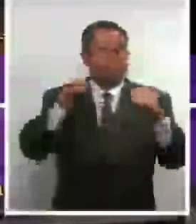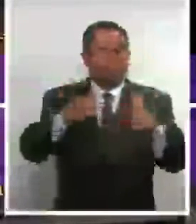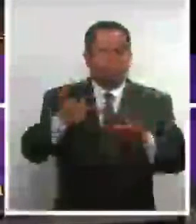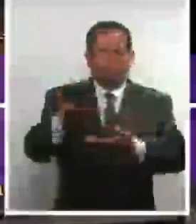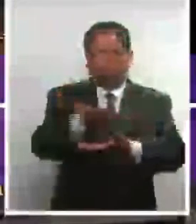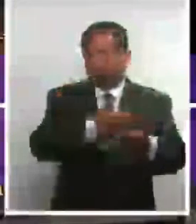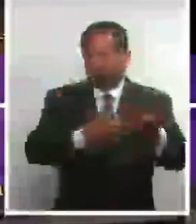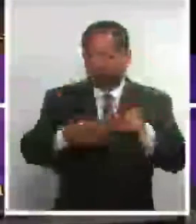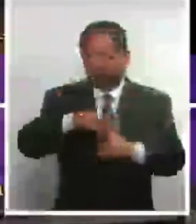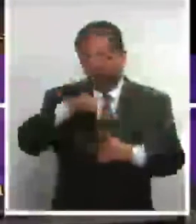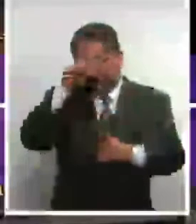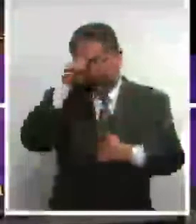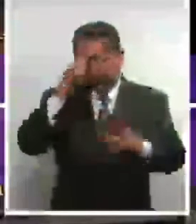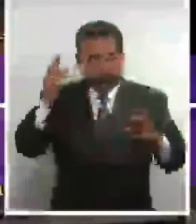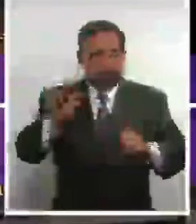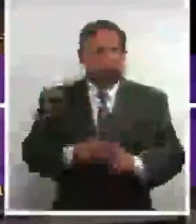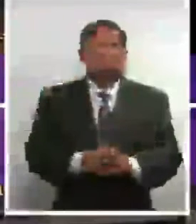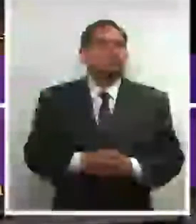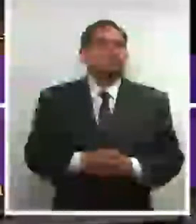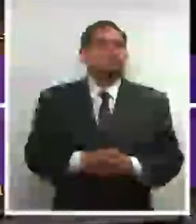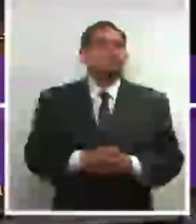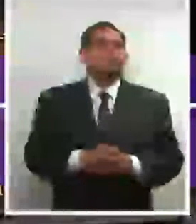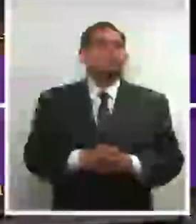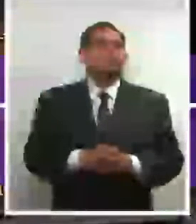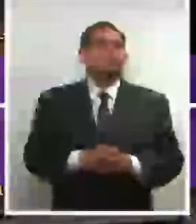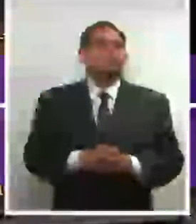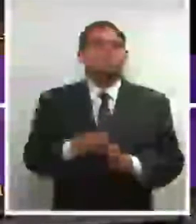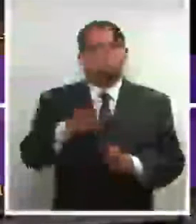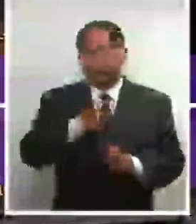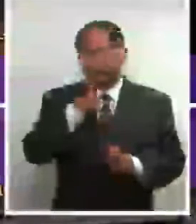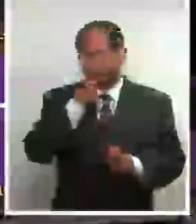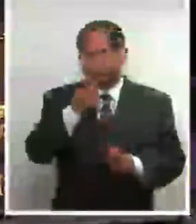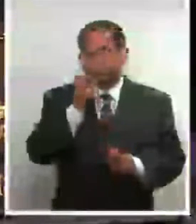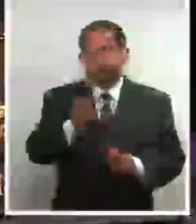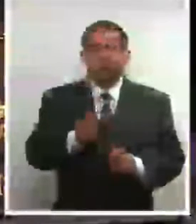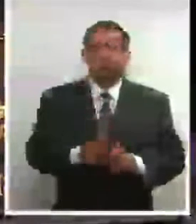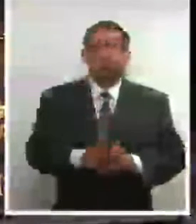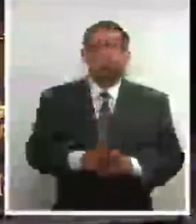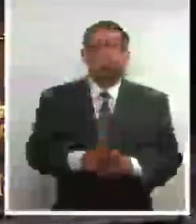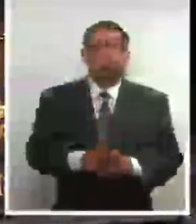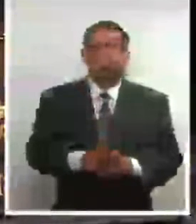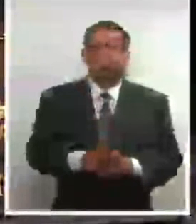poner a consideración. Y digo esto porque